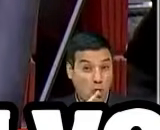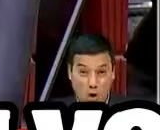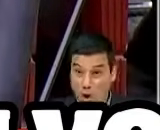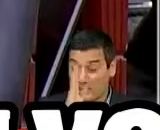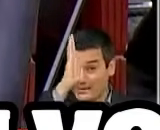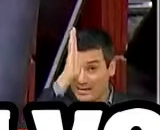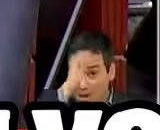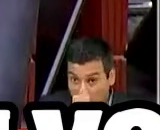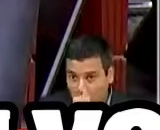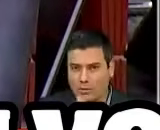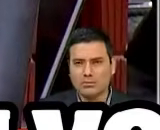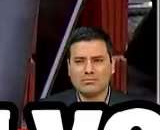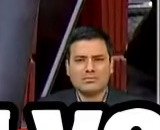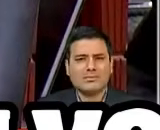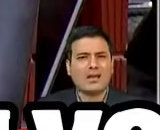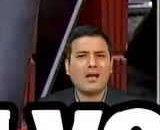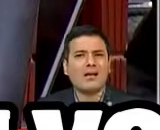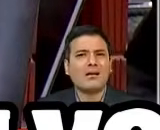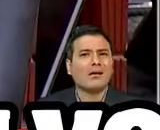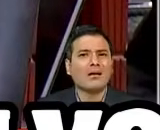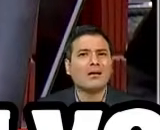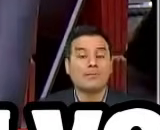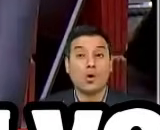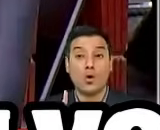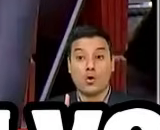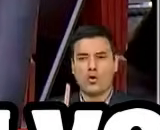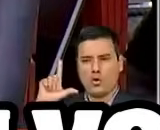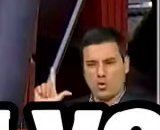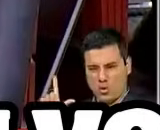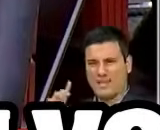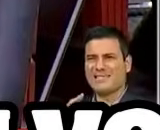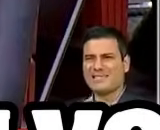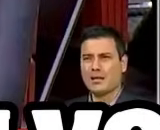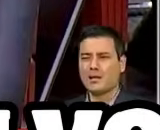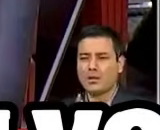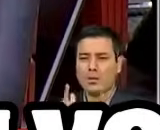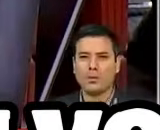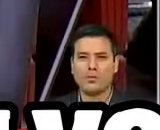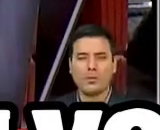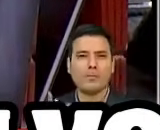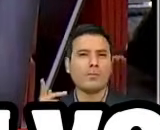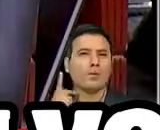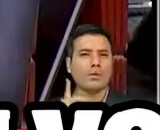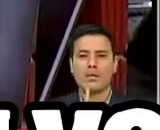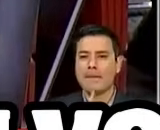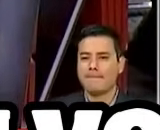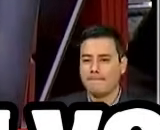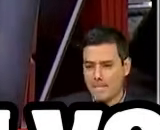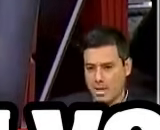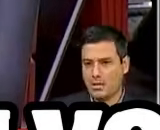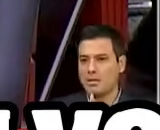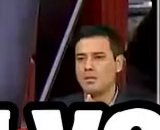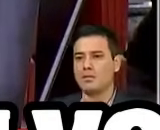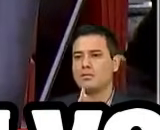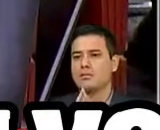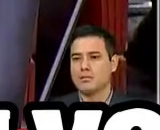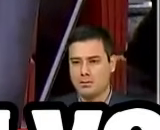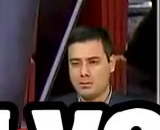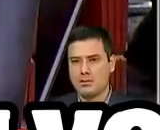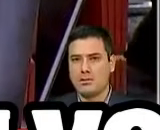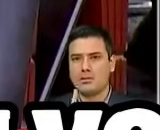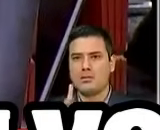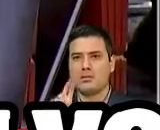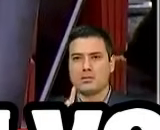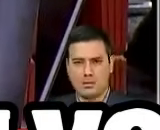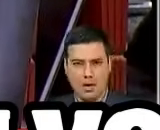nos entregaron el lunes de esta semana, que presentaron los partidos políticos Acción Nacional, Revolucionario Institucional y de